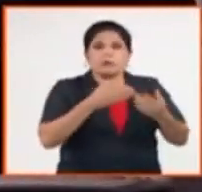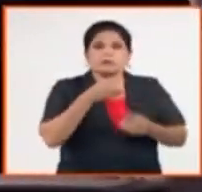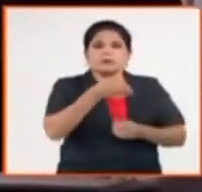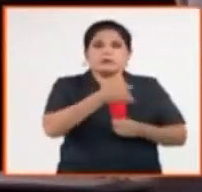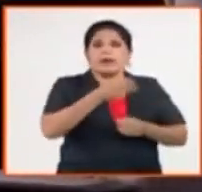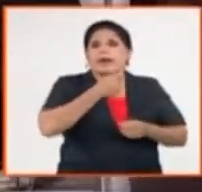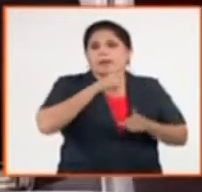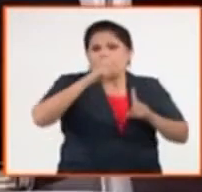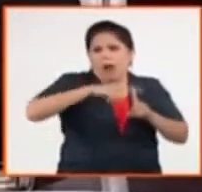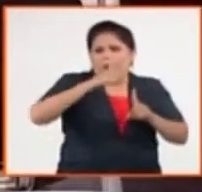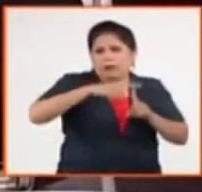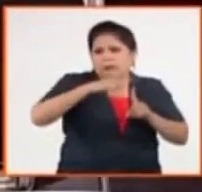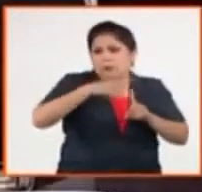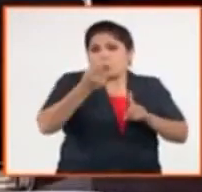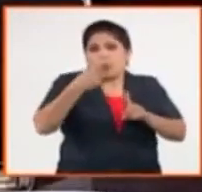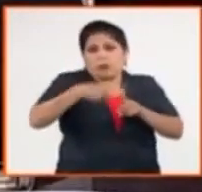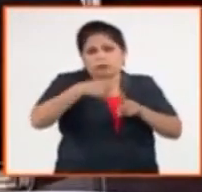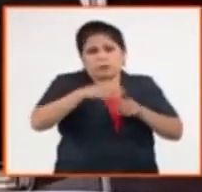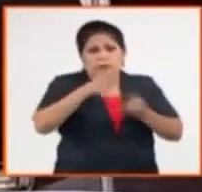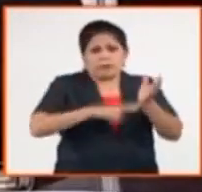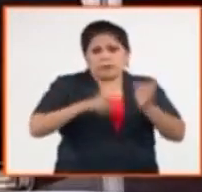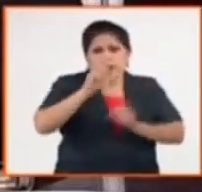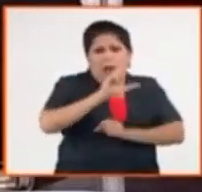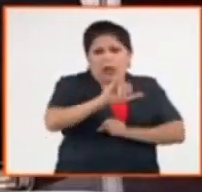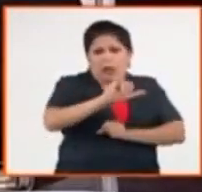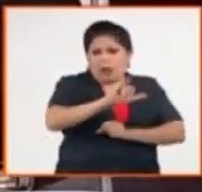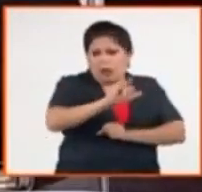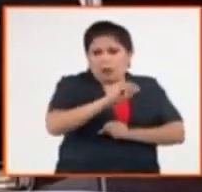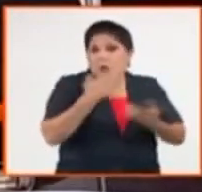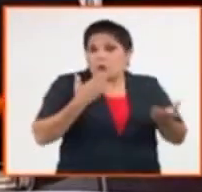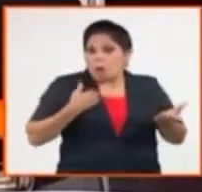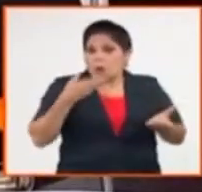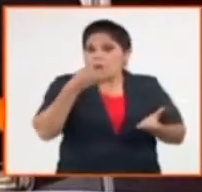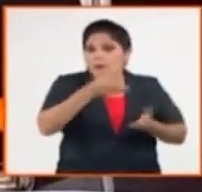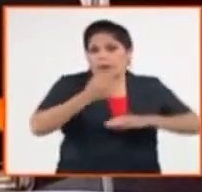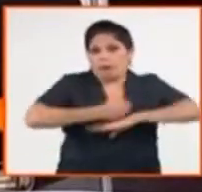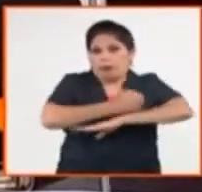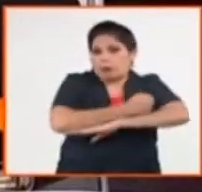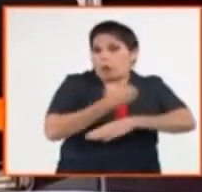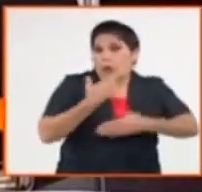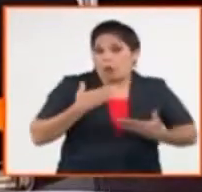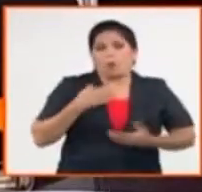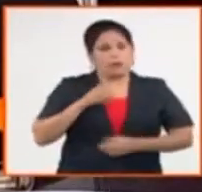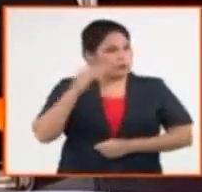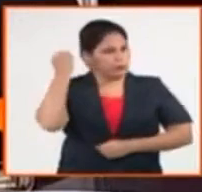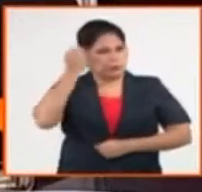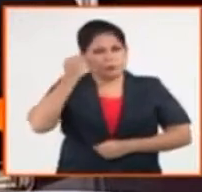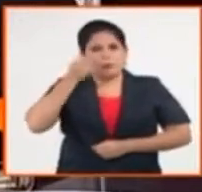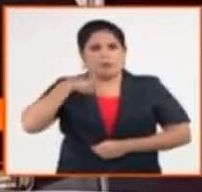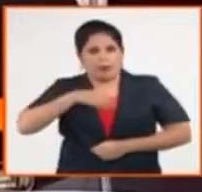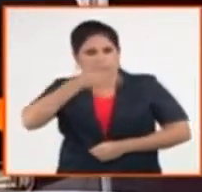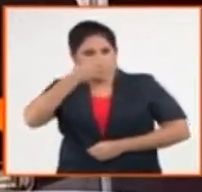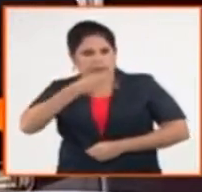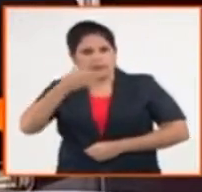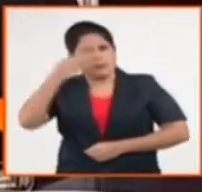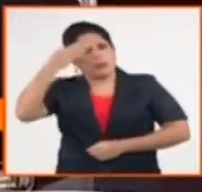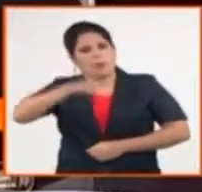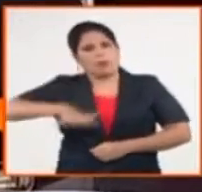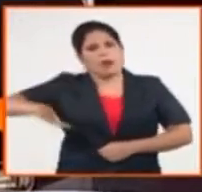para ustedes, Randy, y para toda la teleaudiencia que nos ve en este momento. Y un saludo para los compañeros a los que acompaño aquí